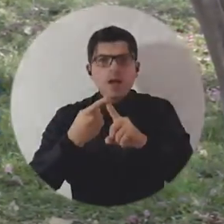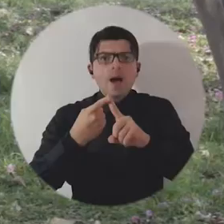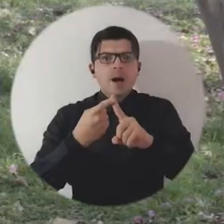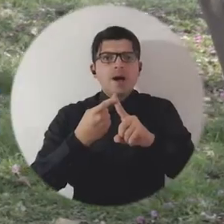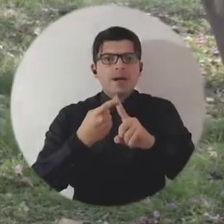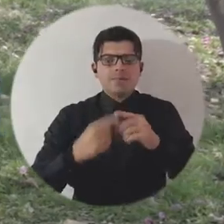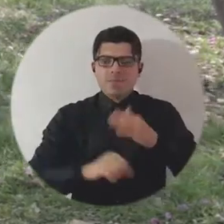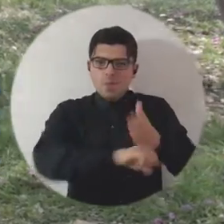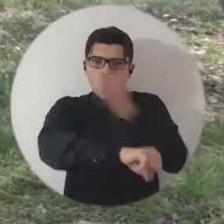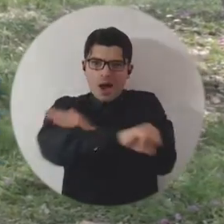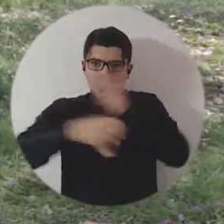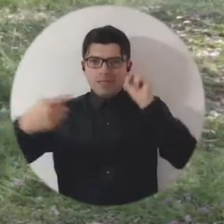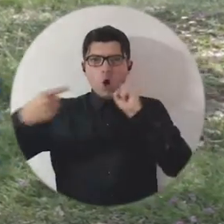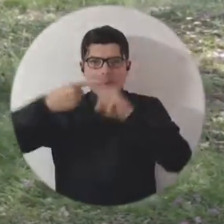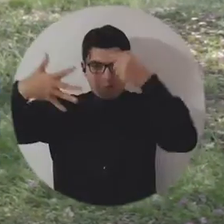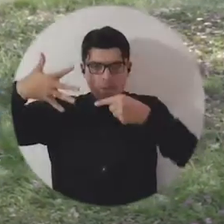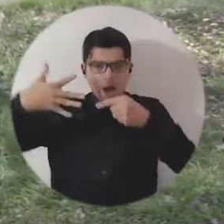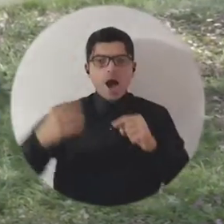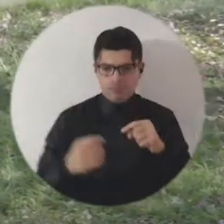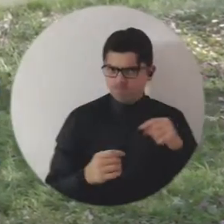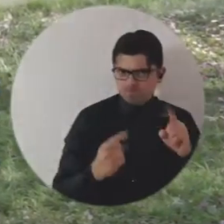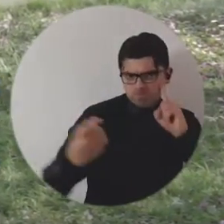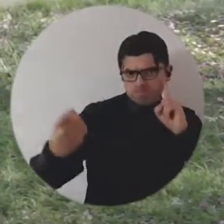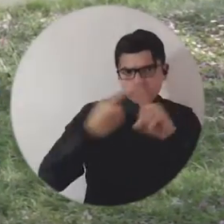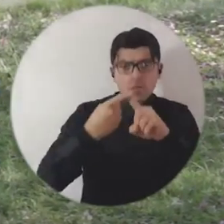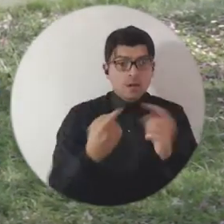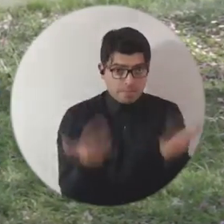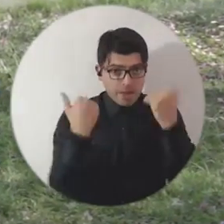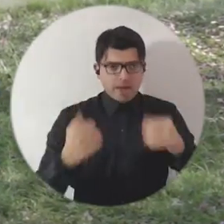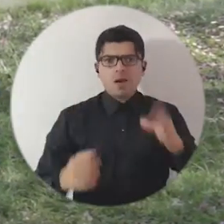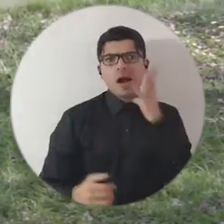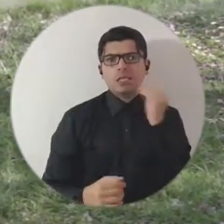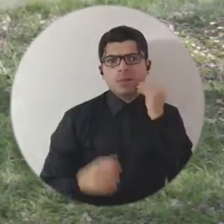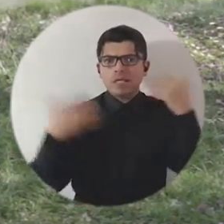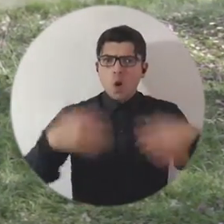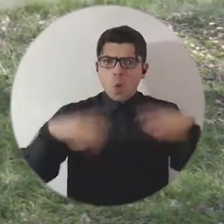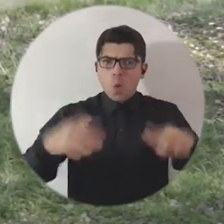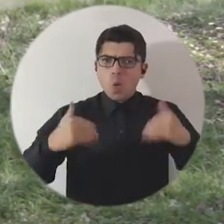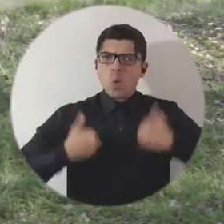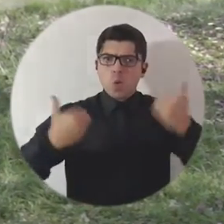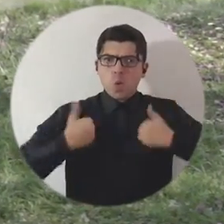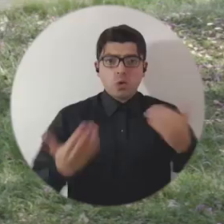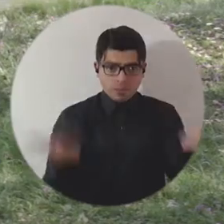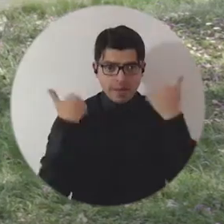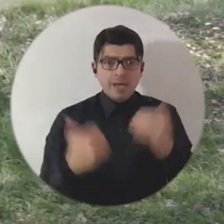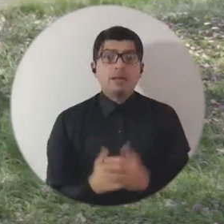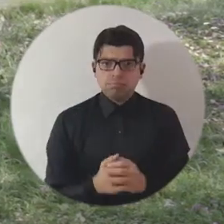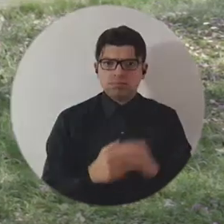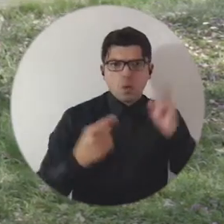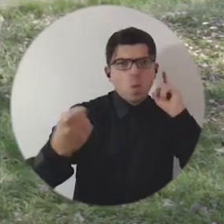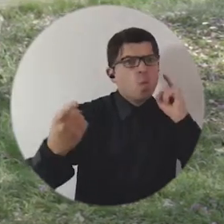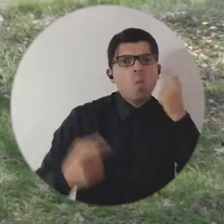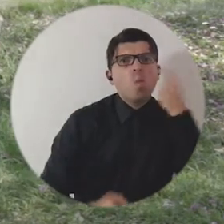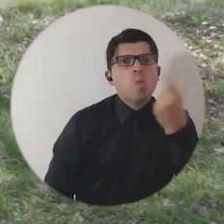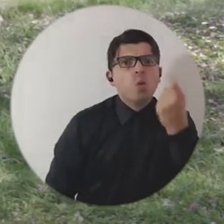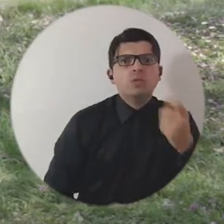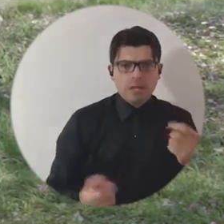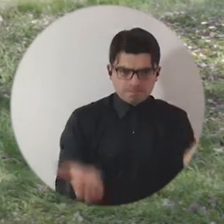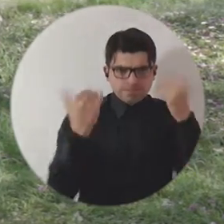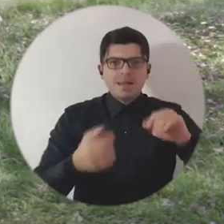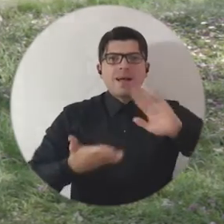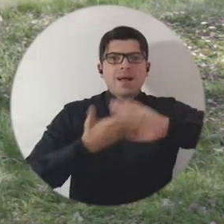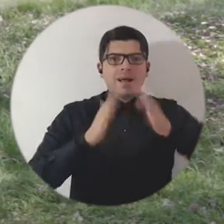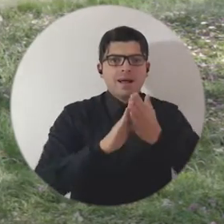los objetivos antes mencionados a participar de esta grata experiencia que busca conjuntamente la participación